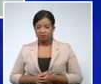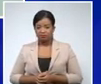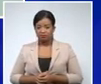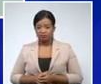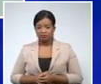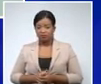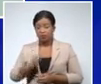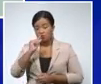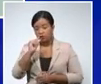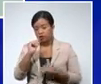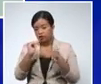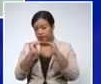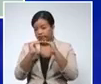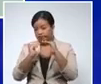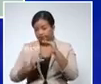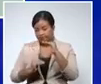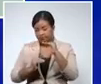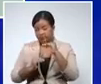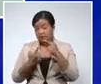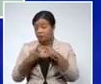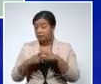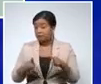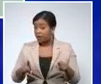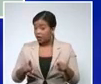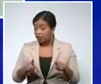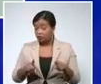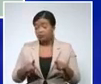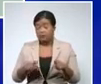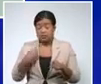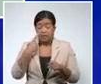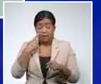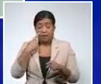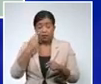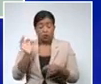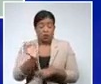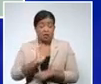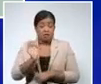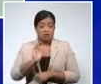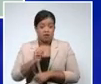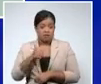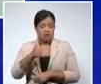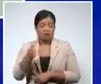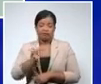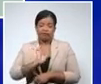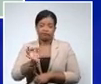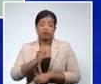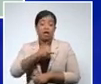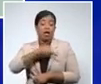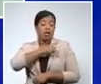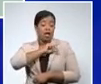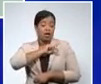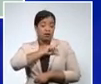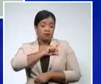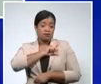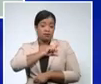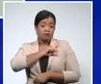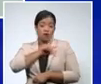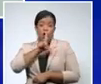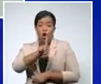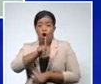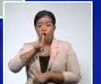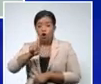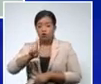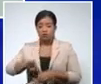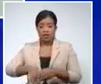disminuyendo, pero de toda forma elevada. Y con el día de ayer son 11 días